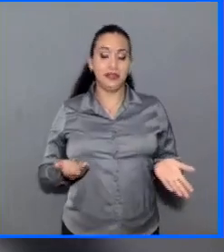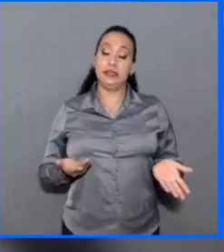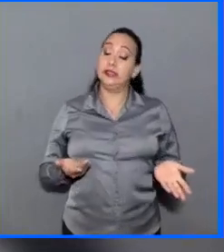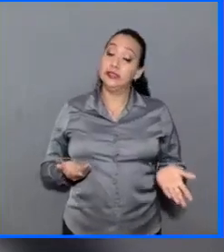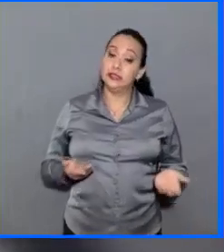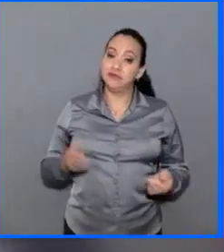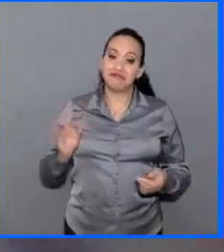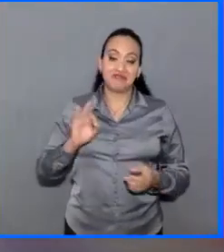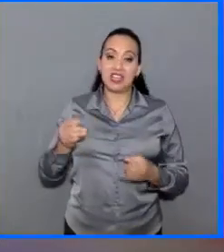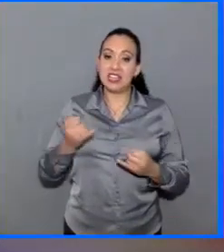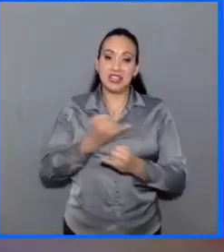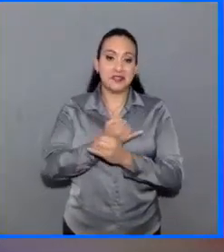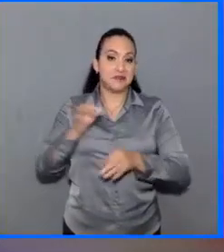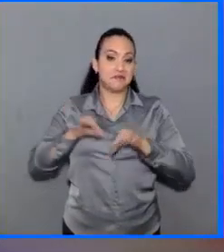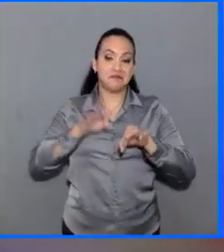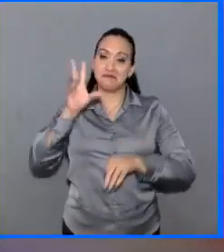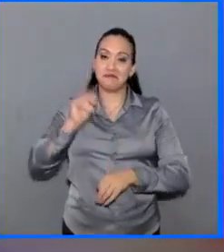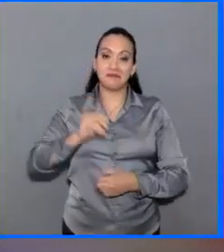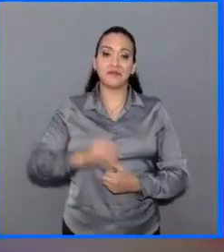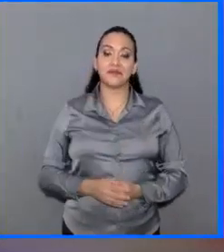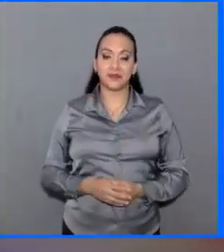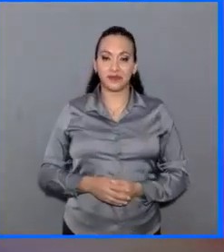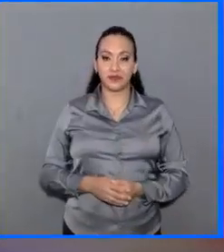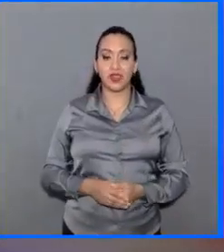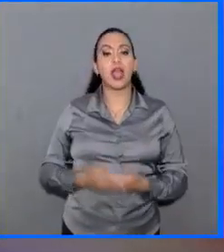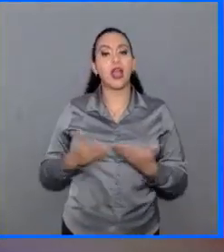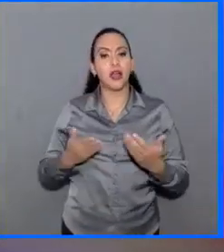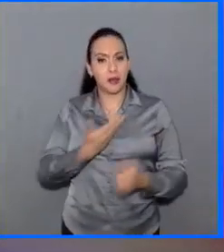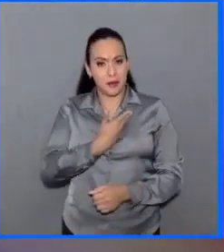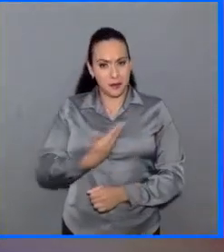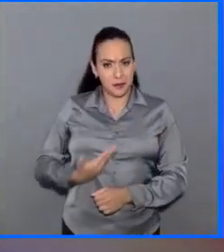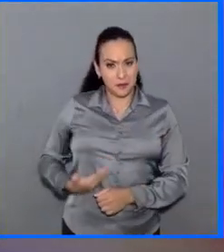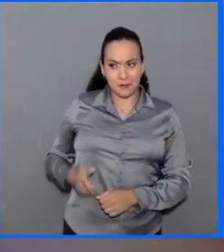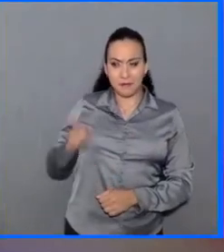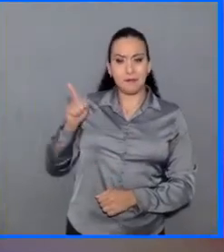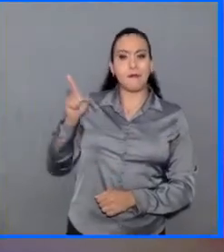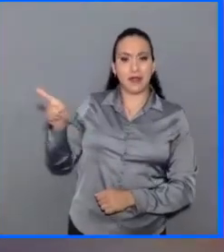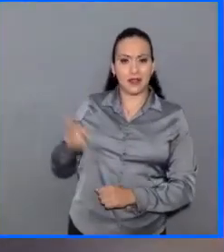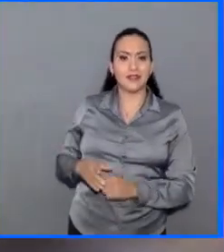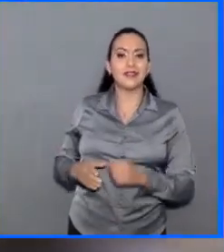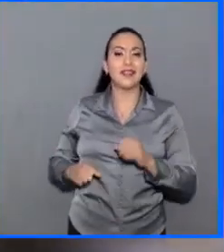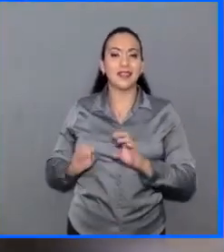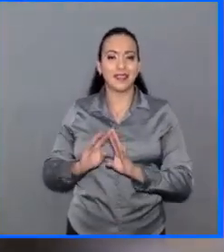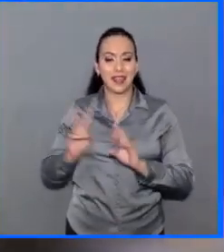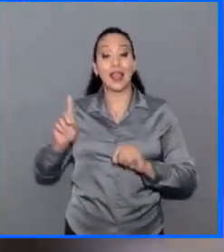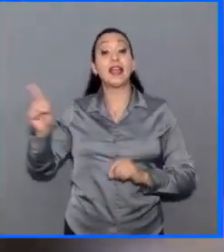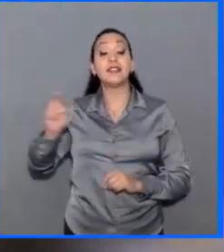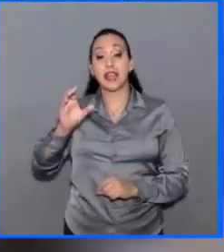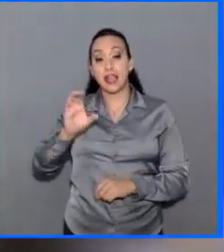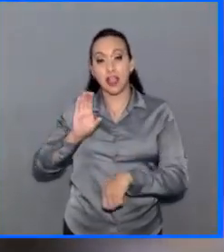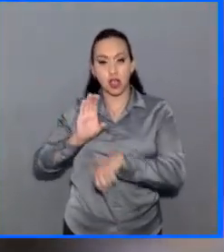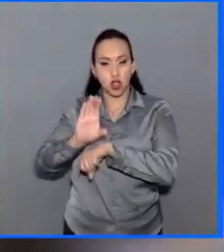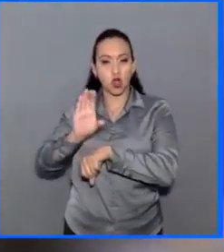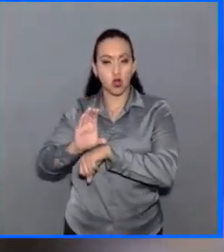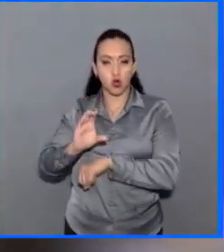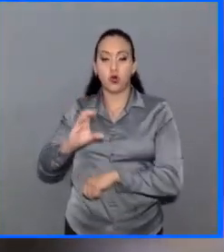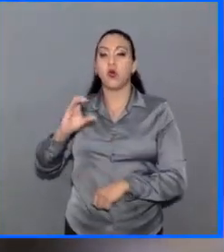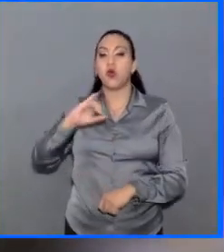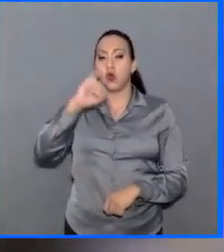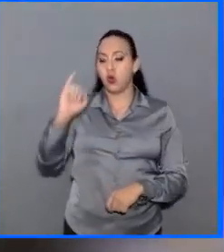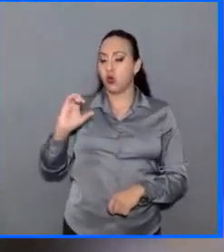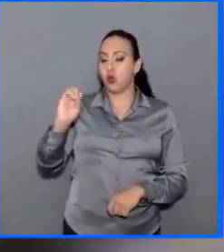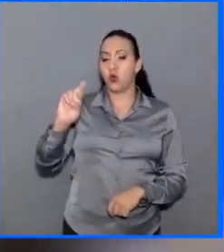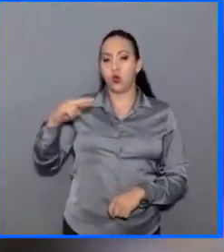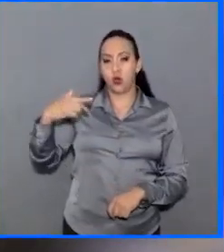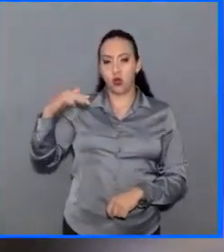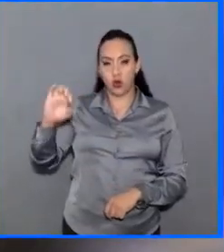independencia. Por su parte, el presidente del Consejo Superior de la Judicatura de Colombia, Jorge Vallejo Jaramillo,